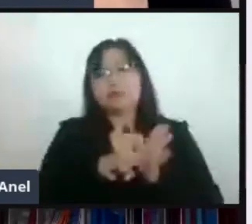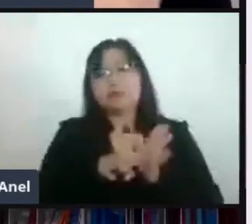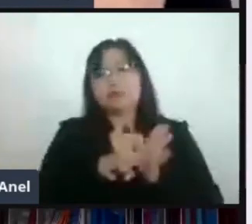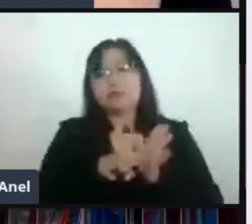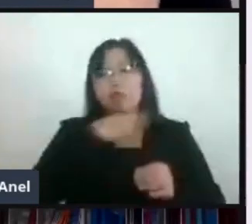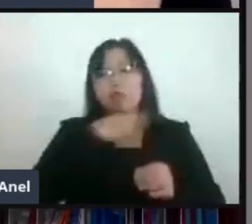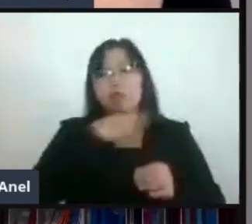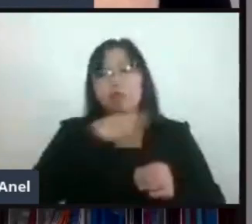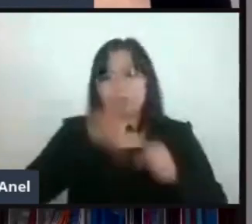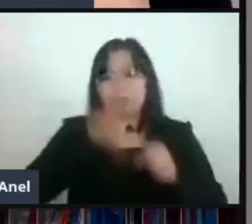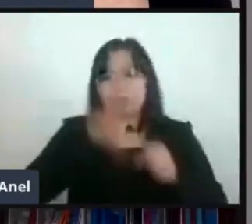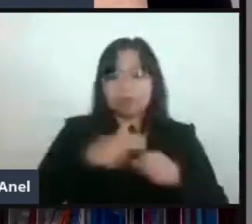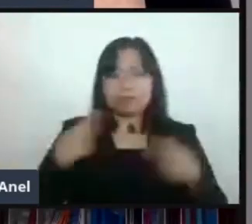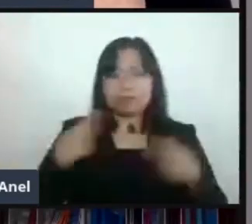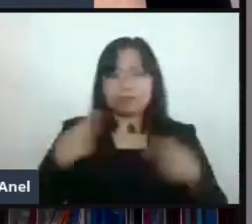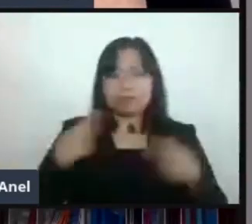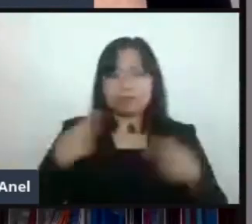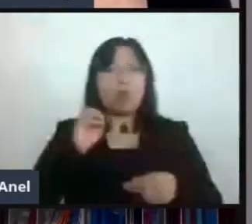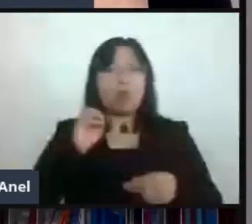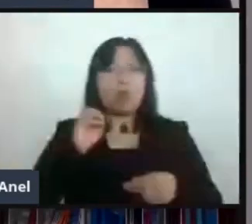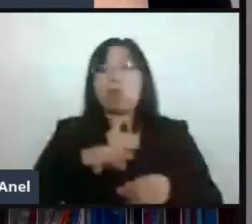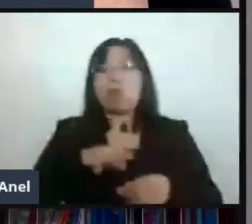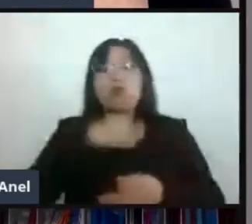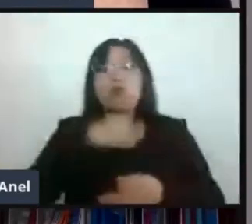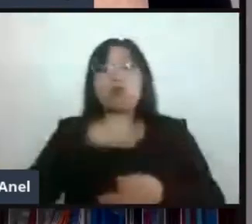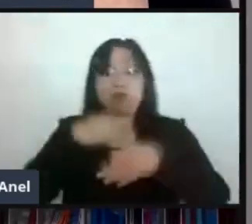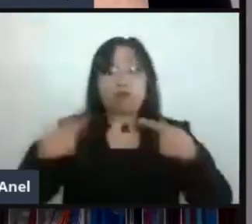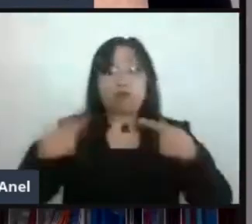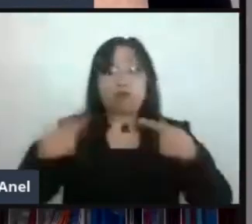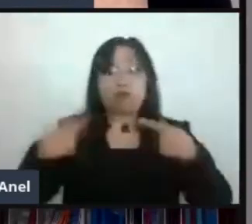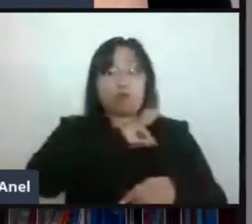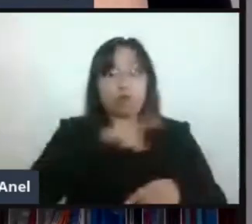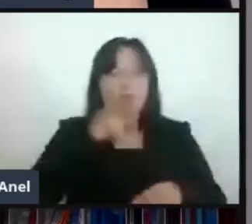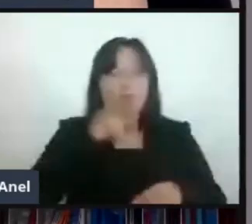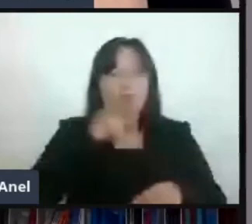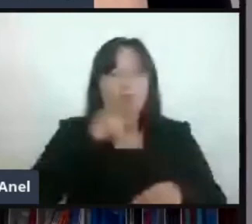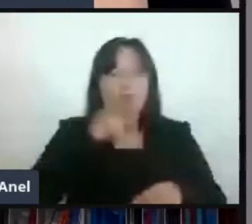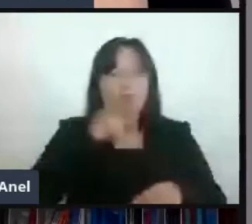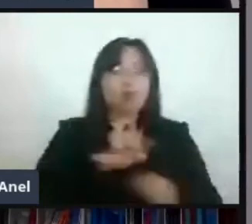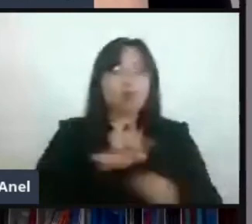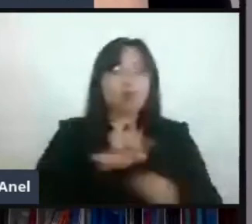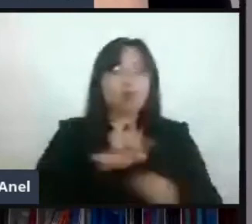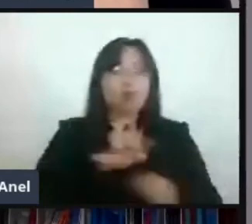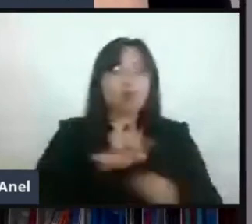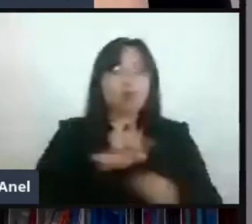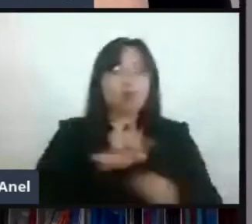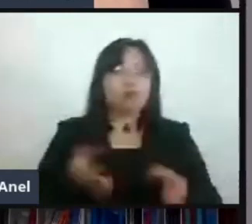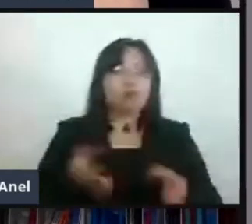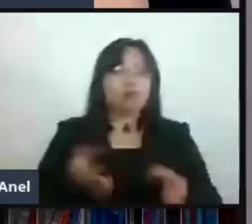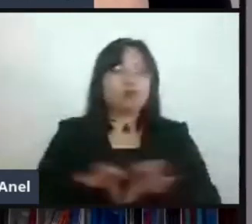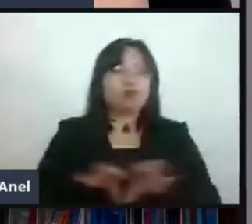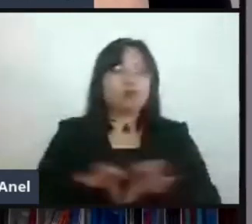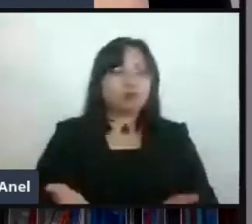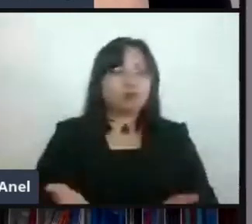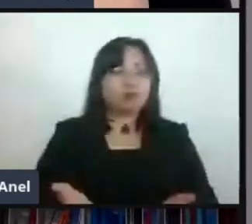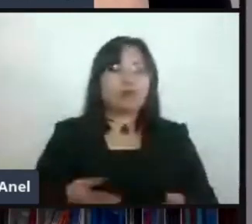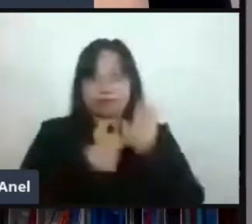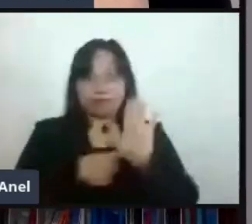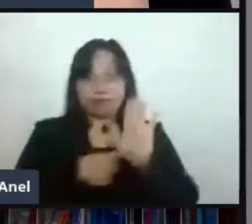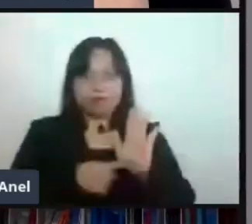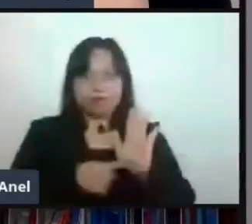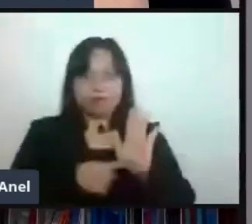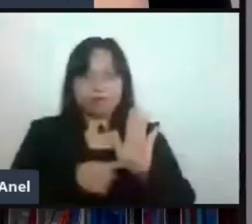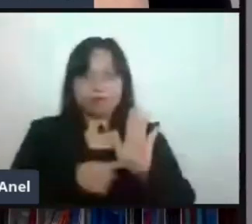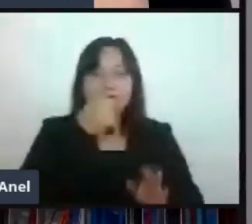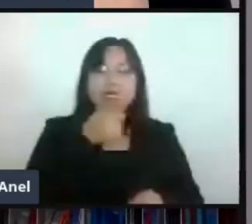cualquier persona que tenga el link lo puede contestar. Ah, aquí está. Las personas que respondan,